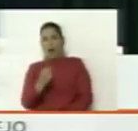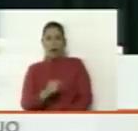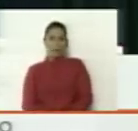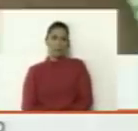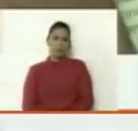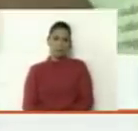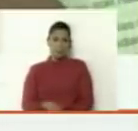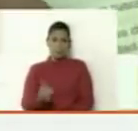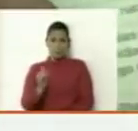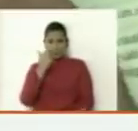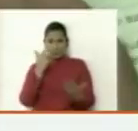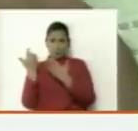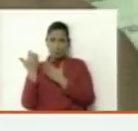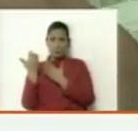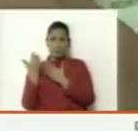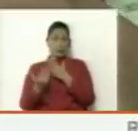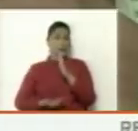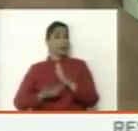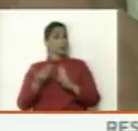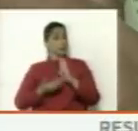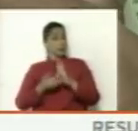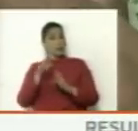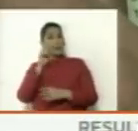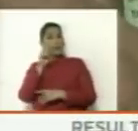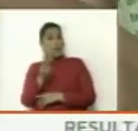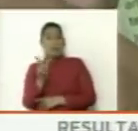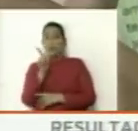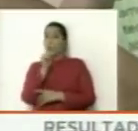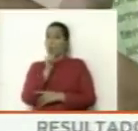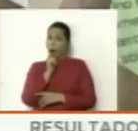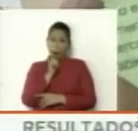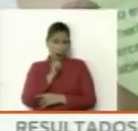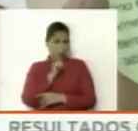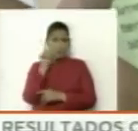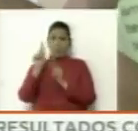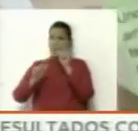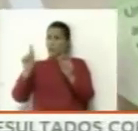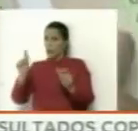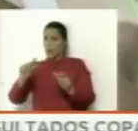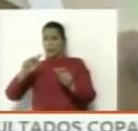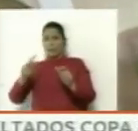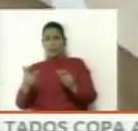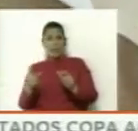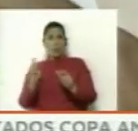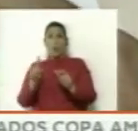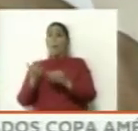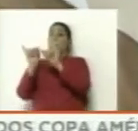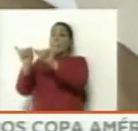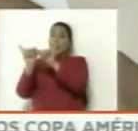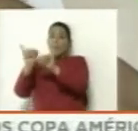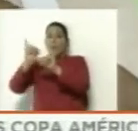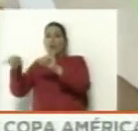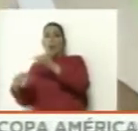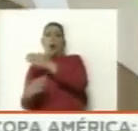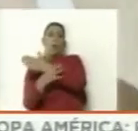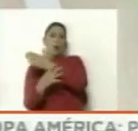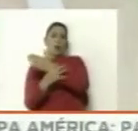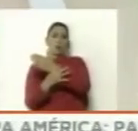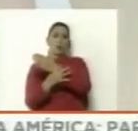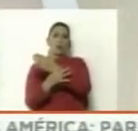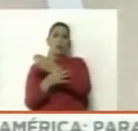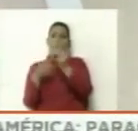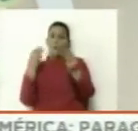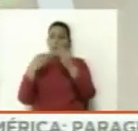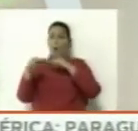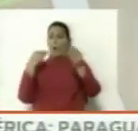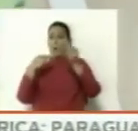Aquí está. Es muy importante que se vea que no son emisarios, ni son terceros, ni cuartos. Es Juan Guaidó escribiéndose con